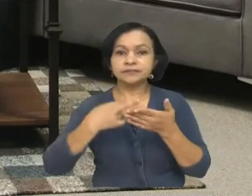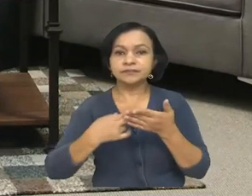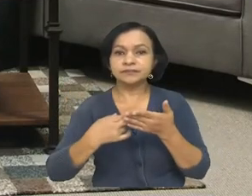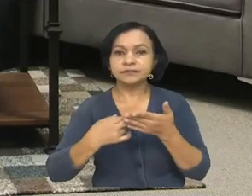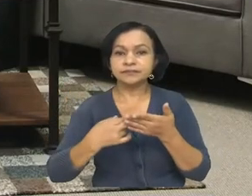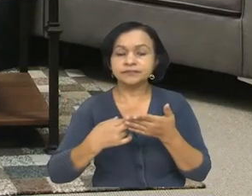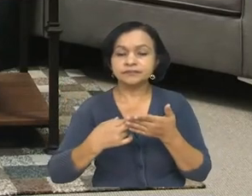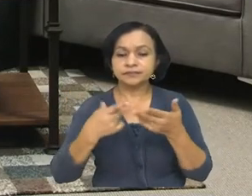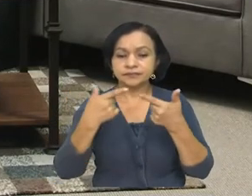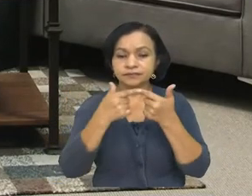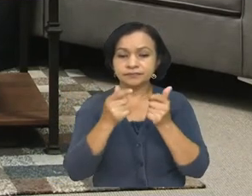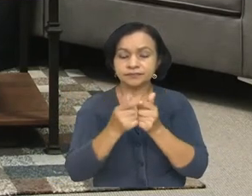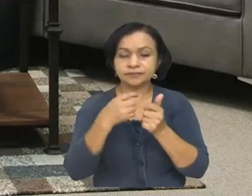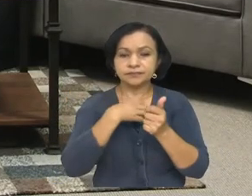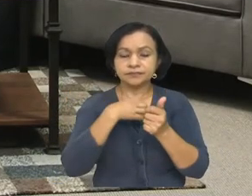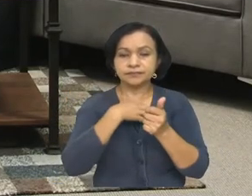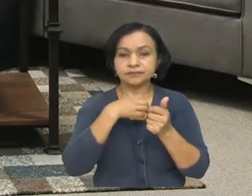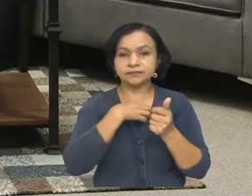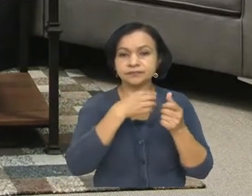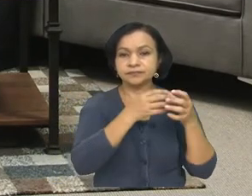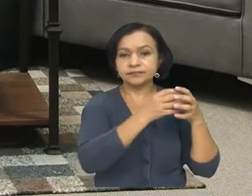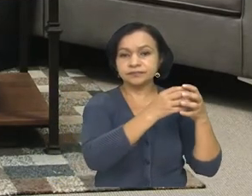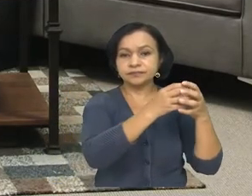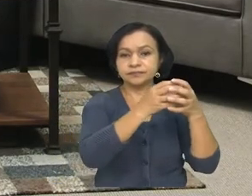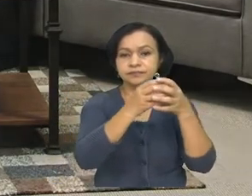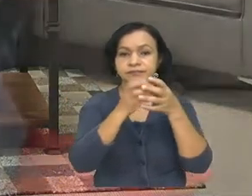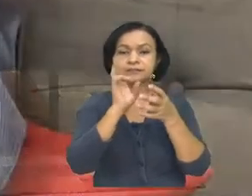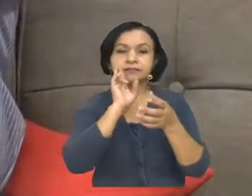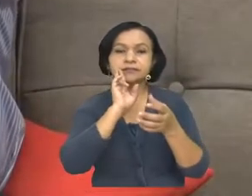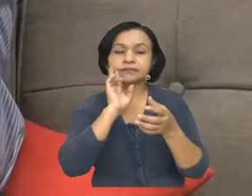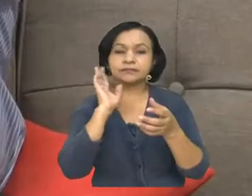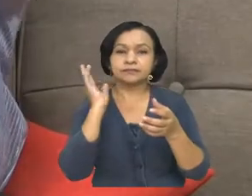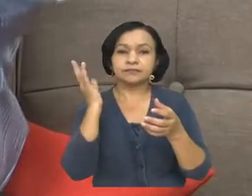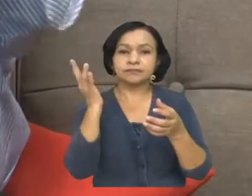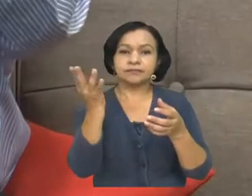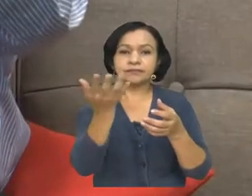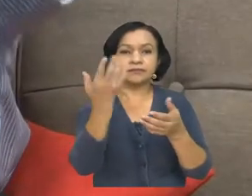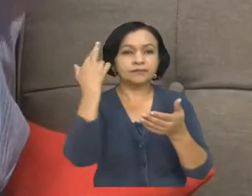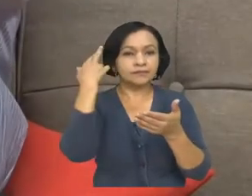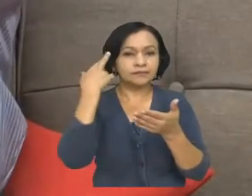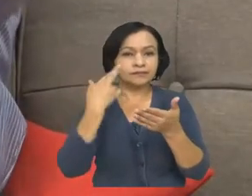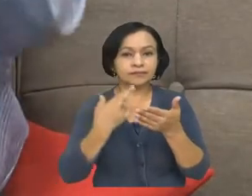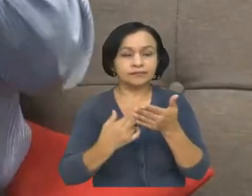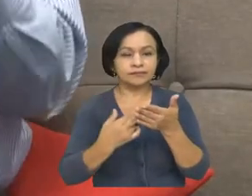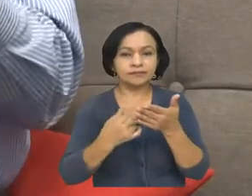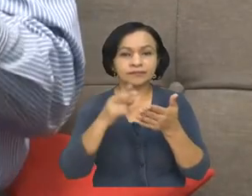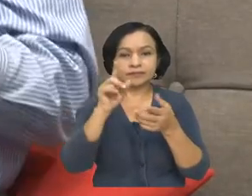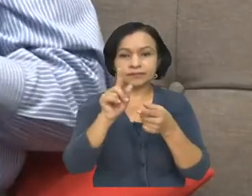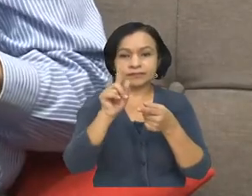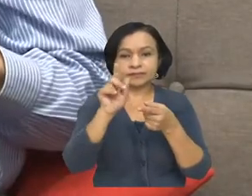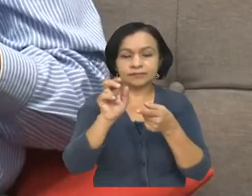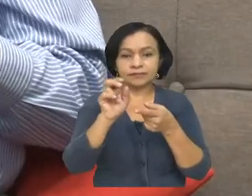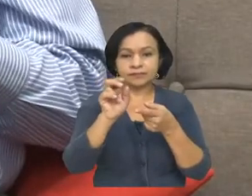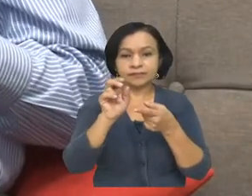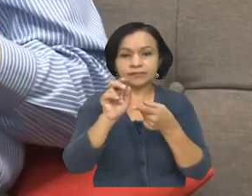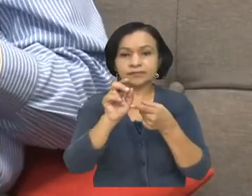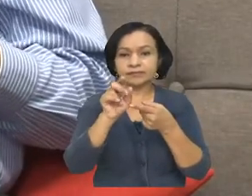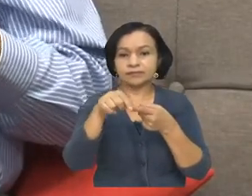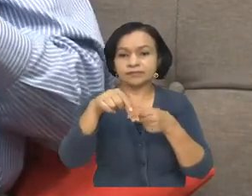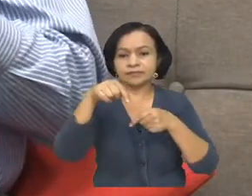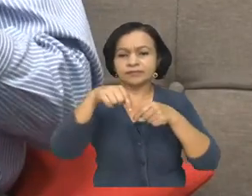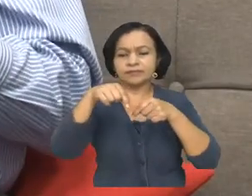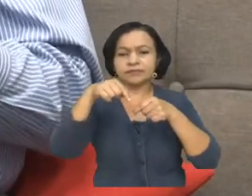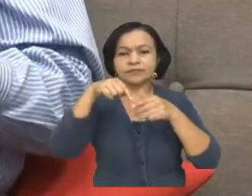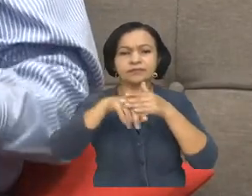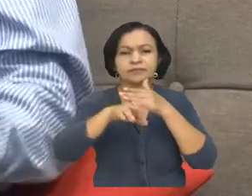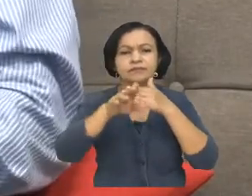grupo de nosotros salió por un restaurante que siempre recordé el nombre, se llama Tenampa. Ahí casi llegando